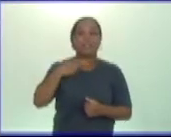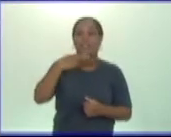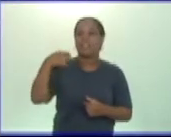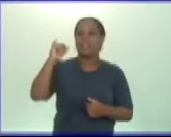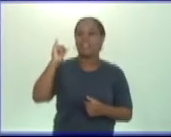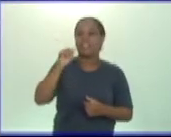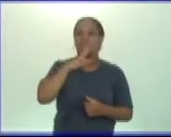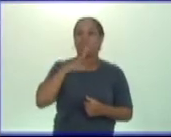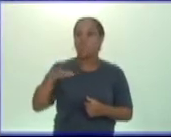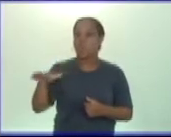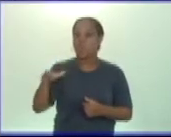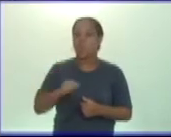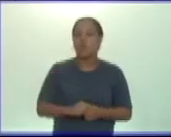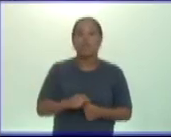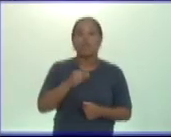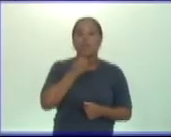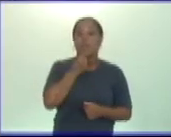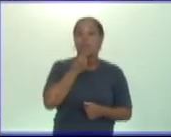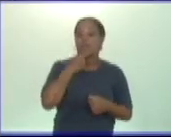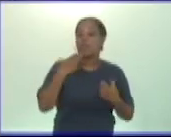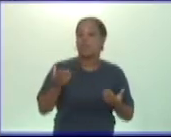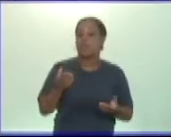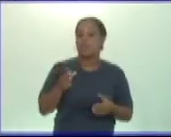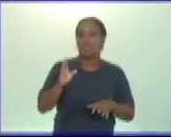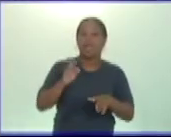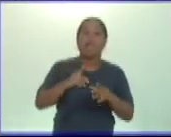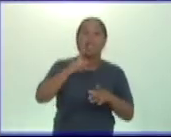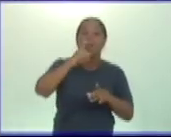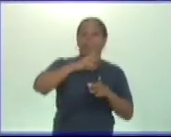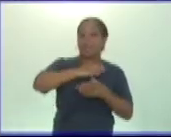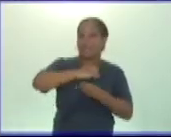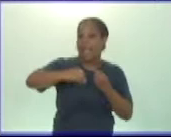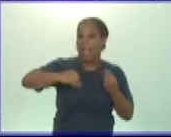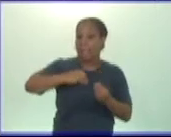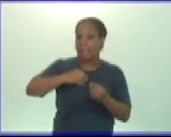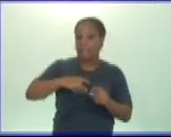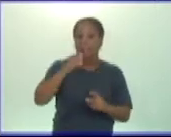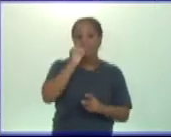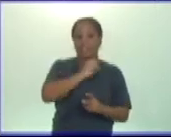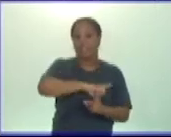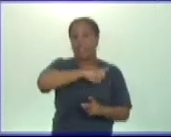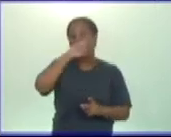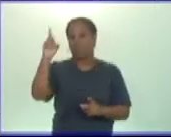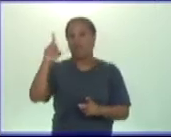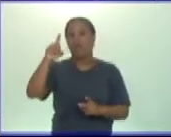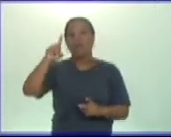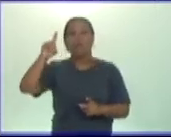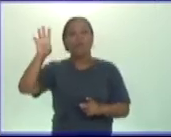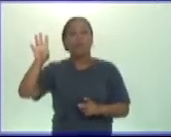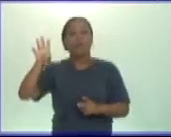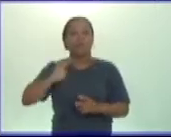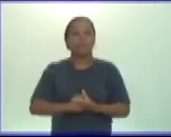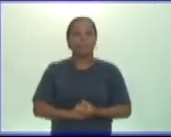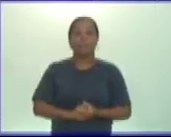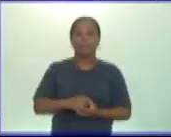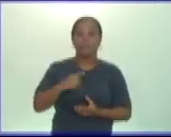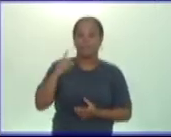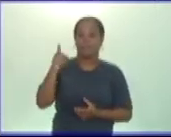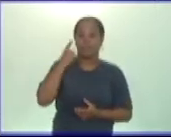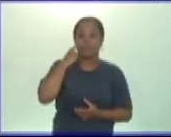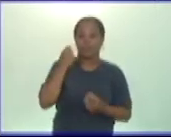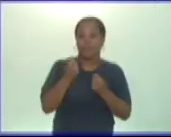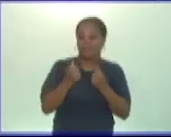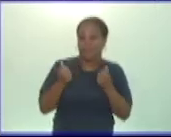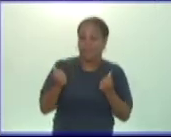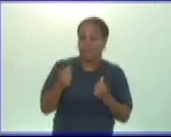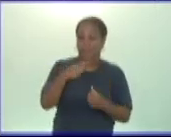acuosa la escala de pH varía típicamente de 0 a 14. Son ácidas, como ustedes pueden estar observando, las disoluciones con